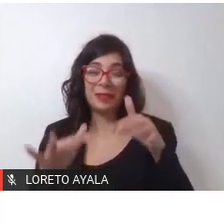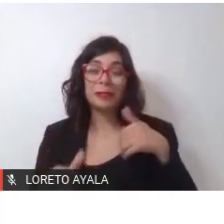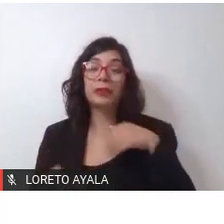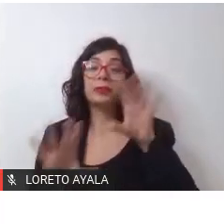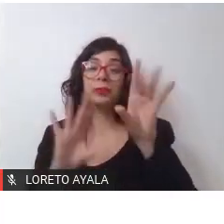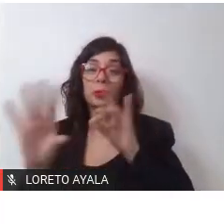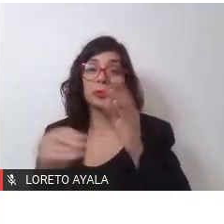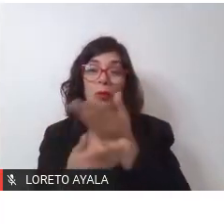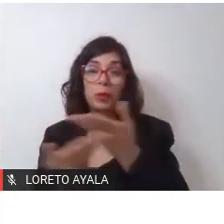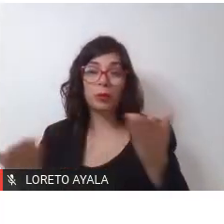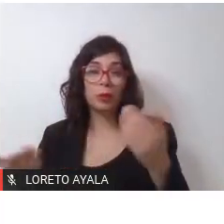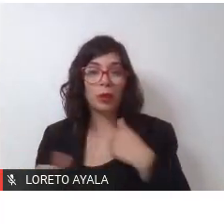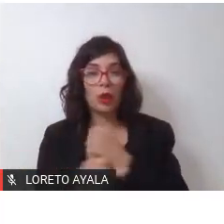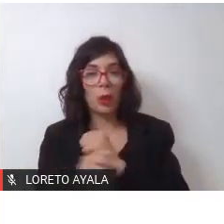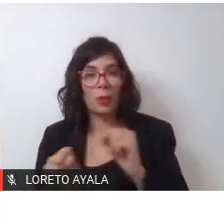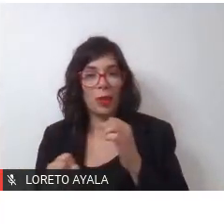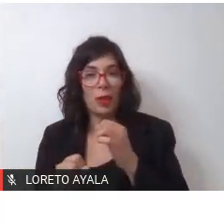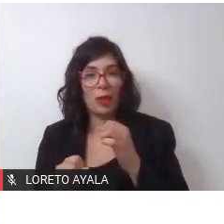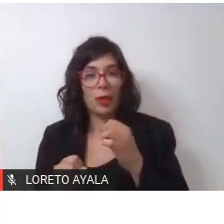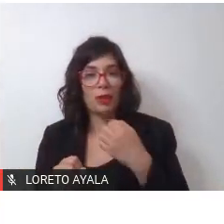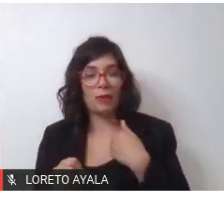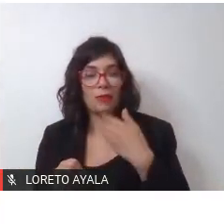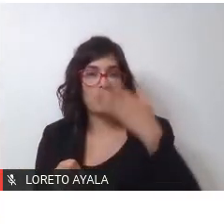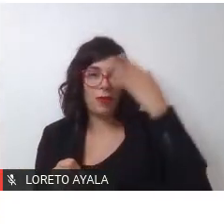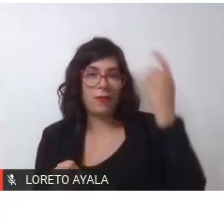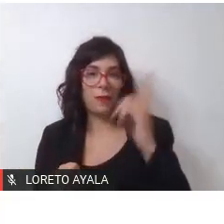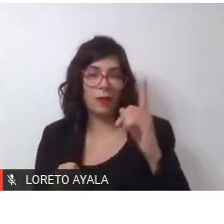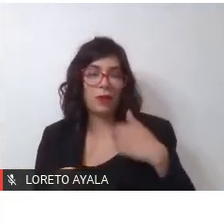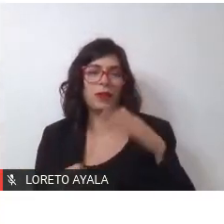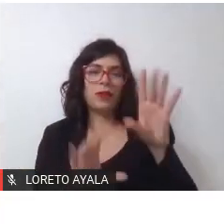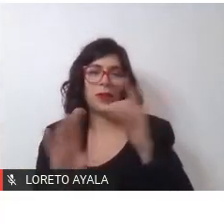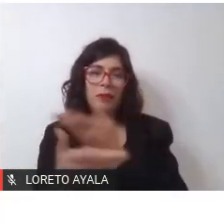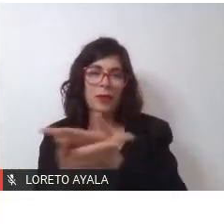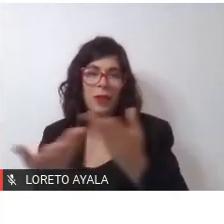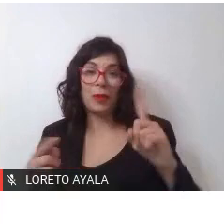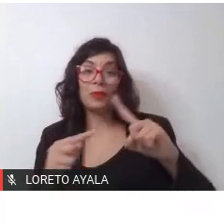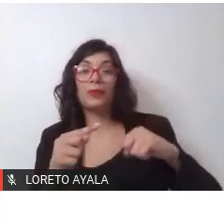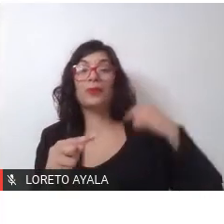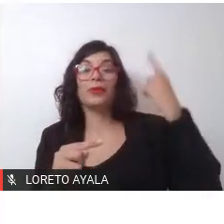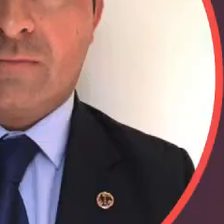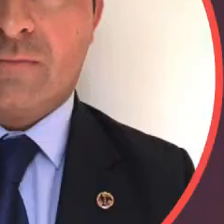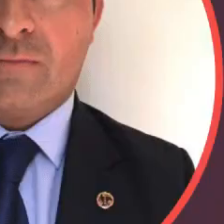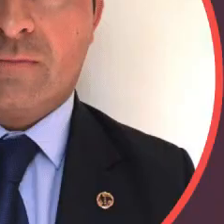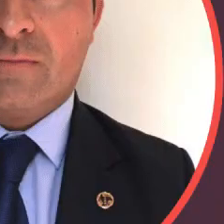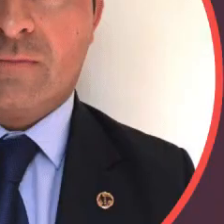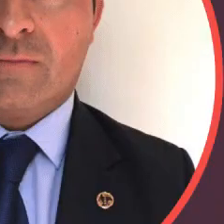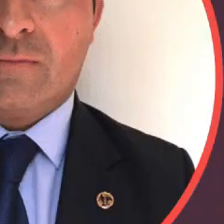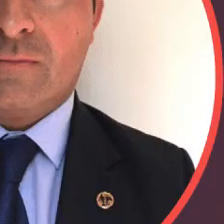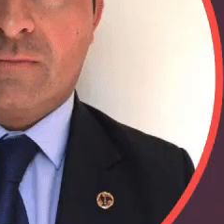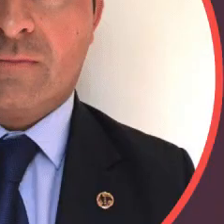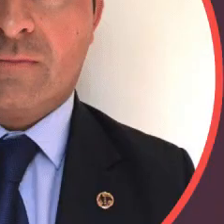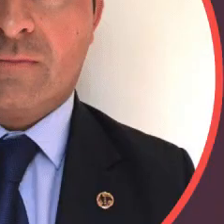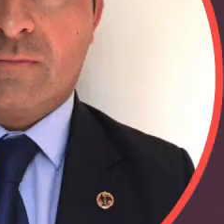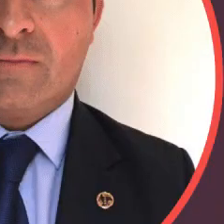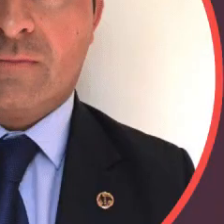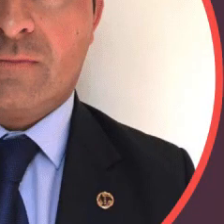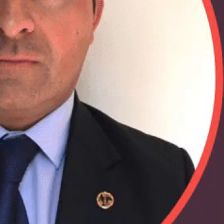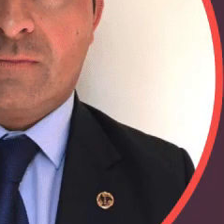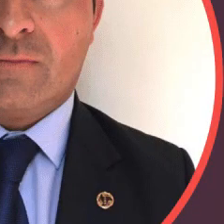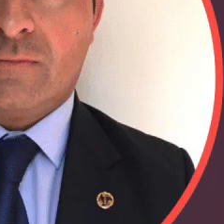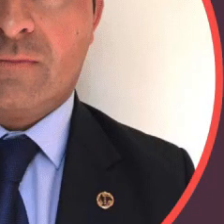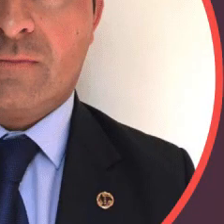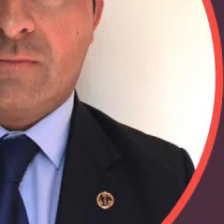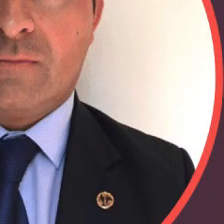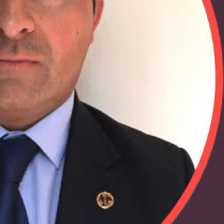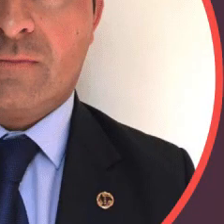porque me dicen que no puedo dejar de invitarlo al próximo seminario que vamos a estar con Jaime Pacheco viendo